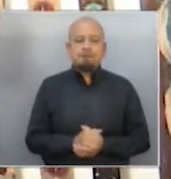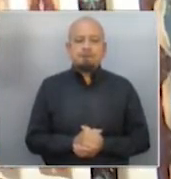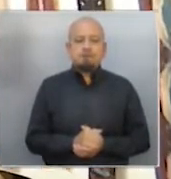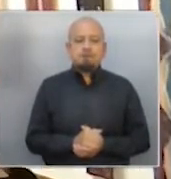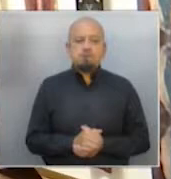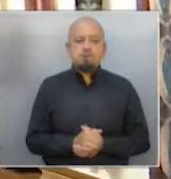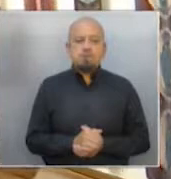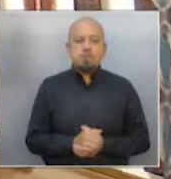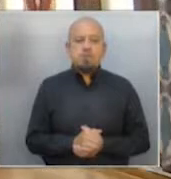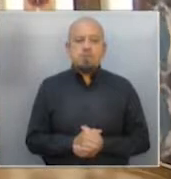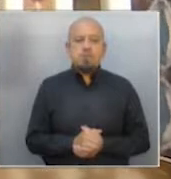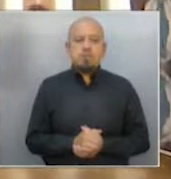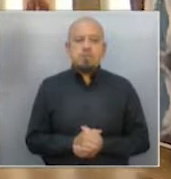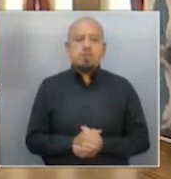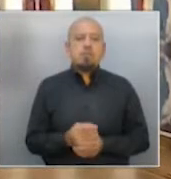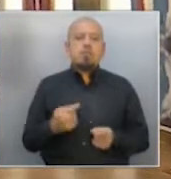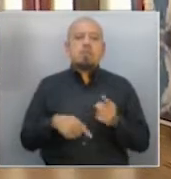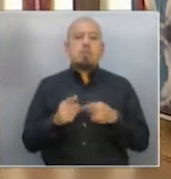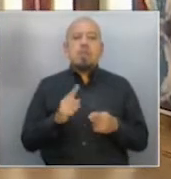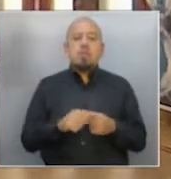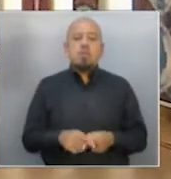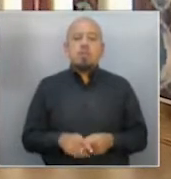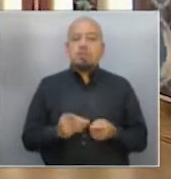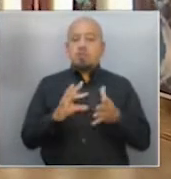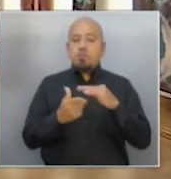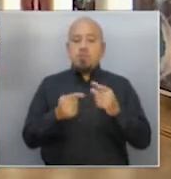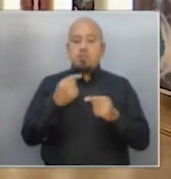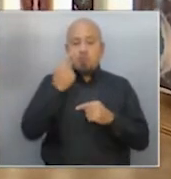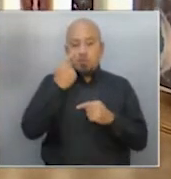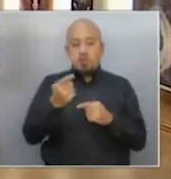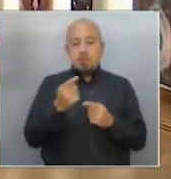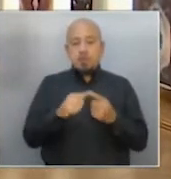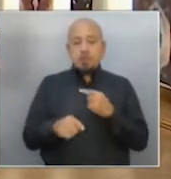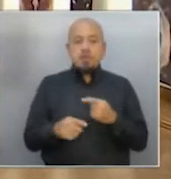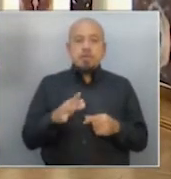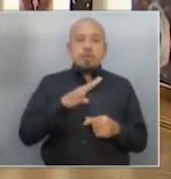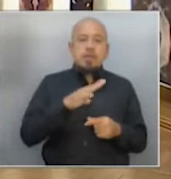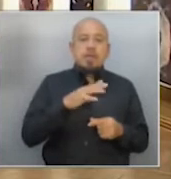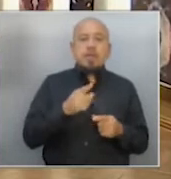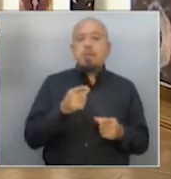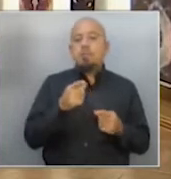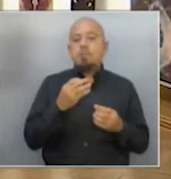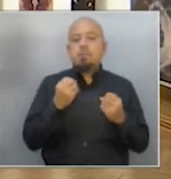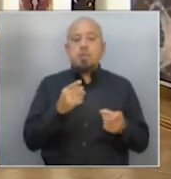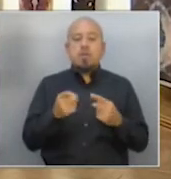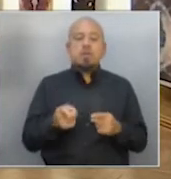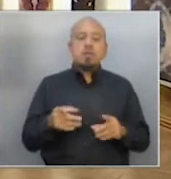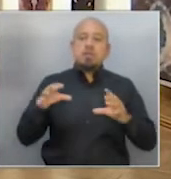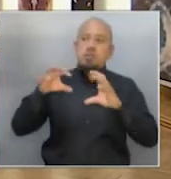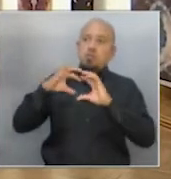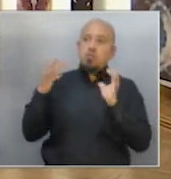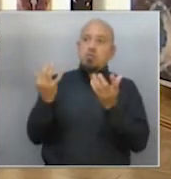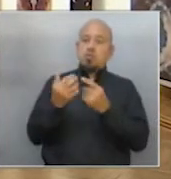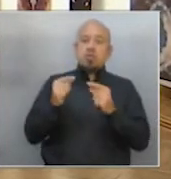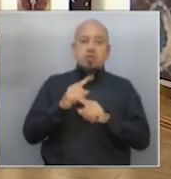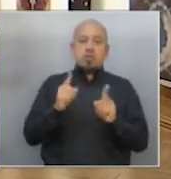Entrar a la muestra es como atravesar hacia un mundo mágico y uno después se va enterando qué tiene de mágico, porque es el mundo de lo que no se ve a simple